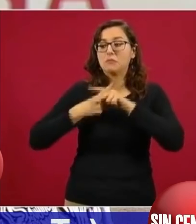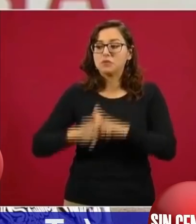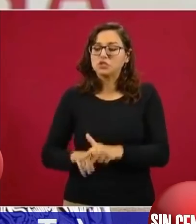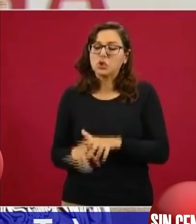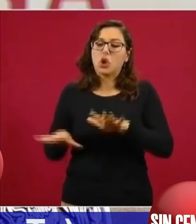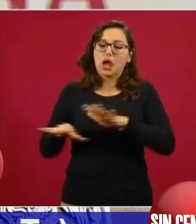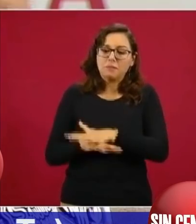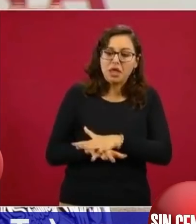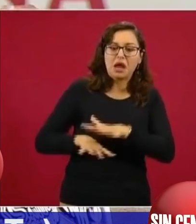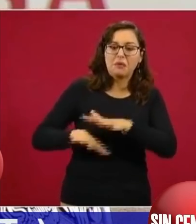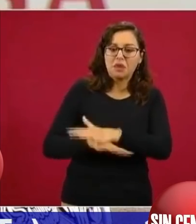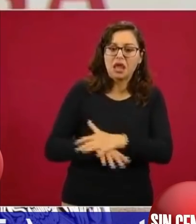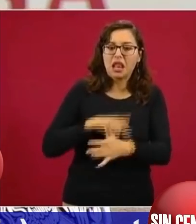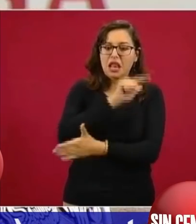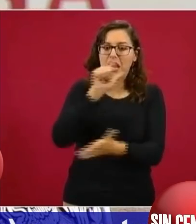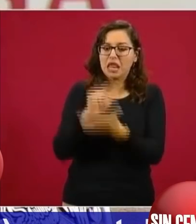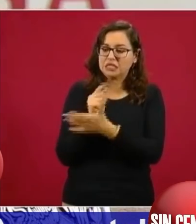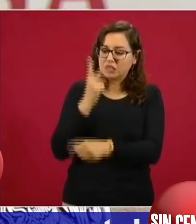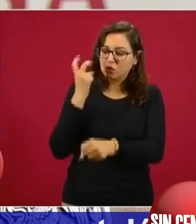reformando una ley secundaria,